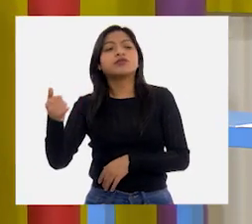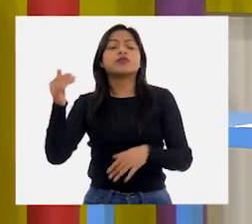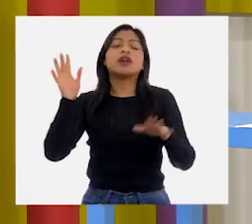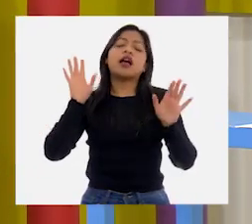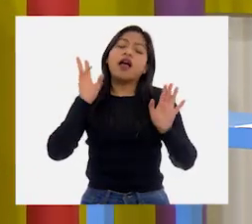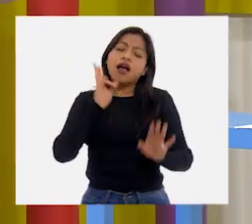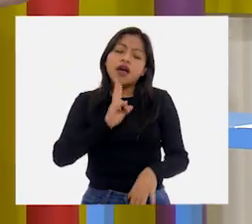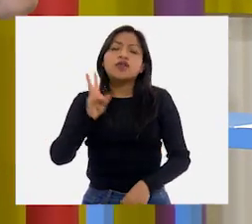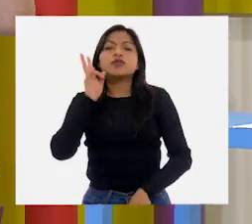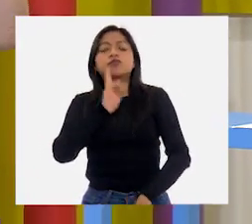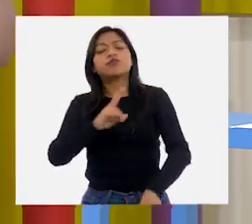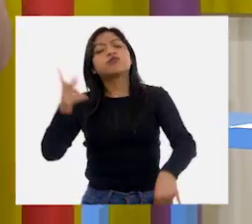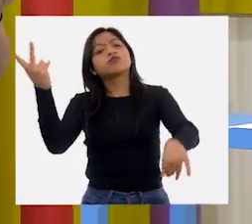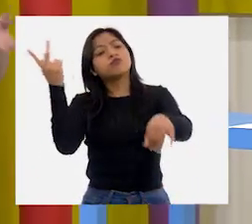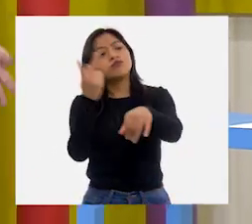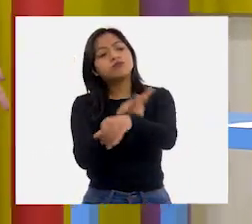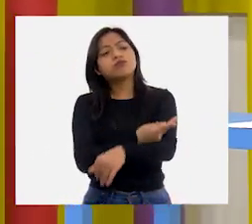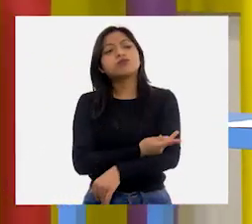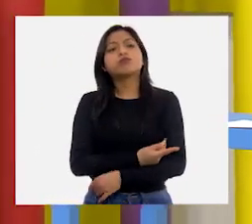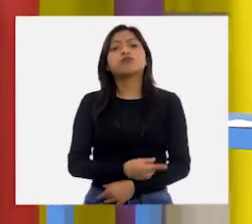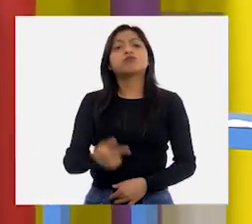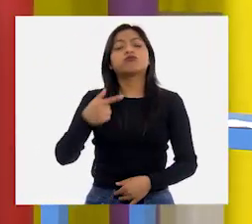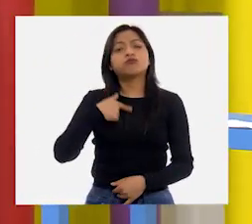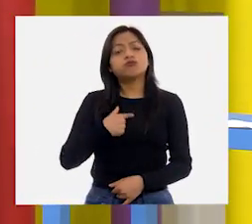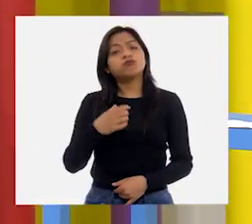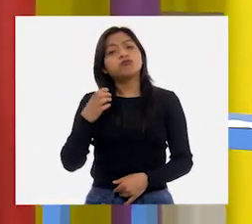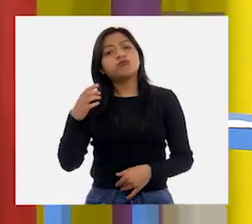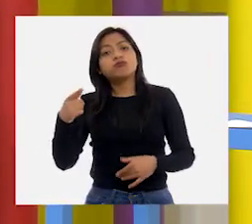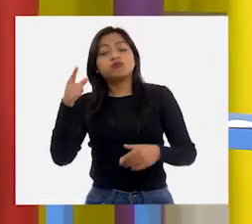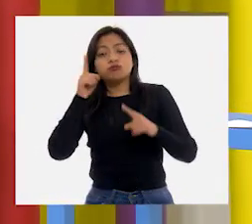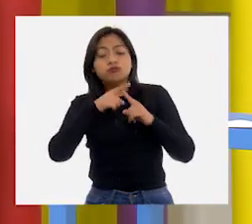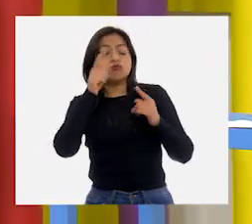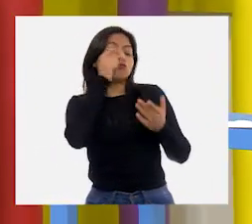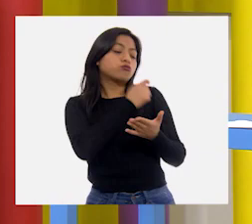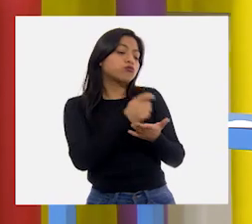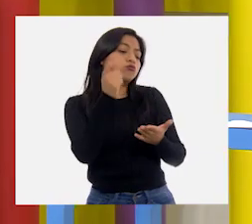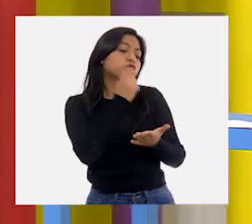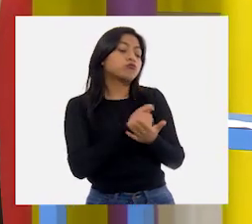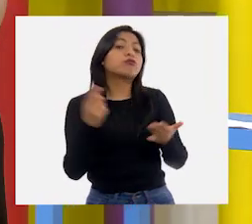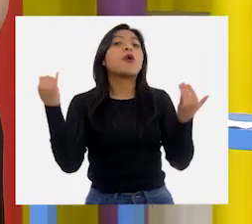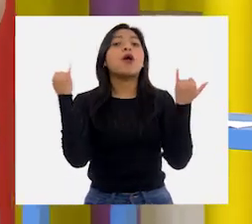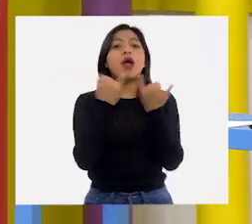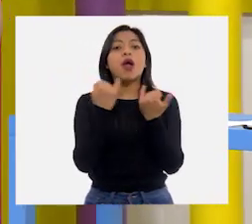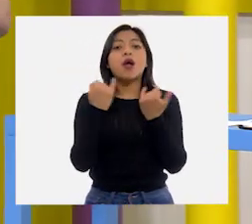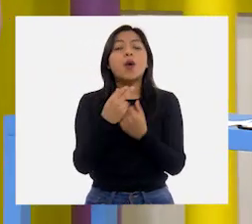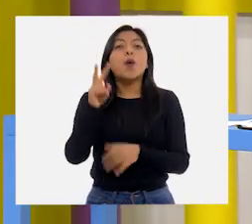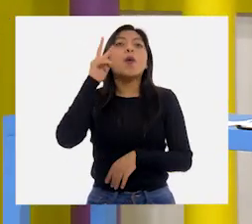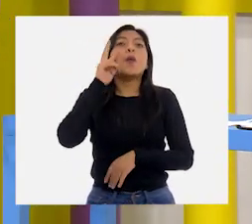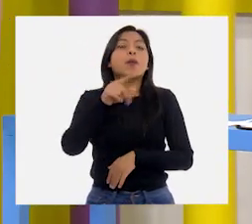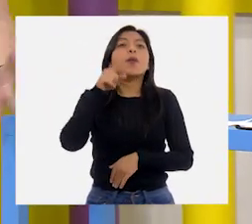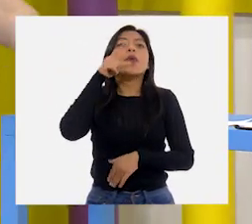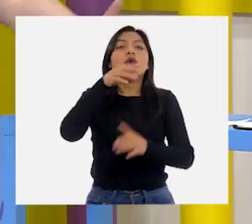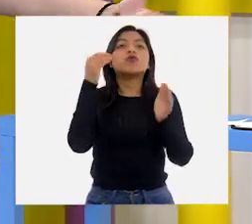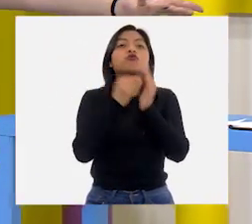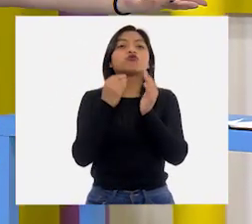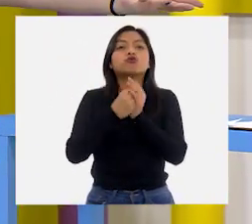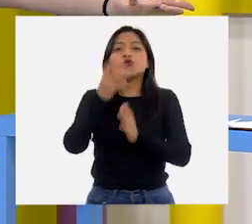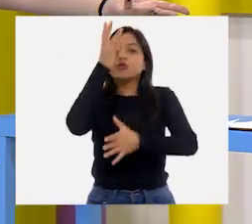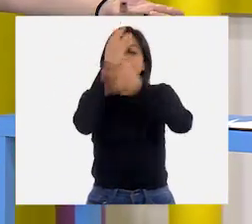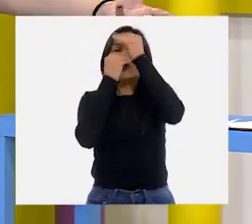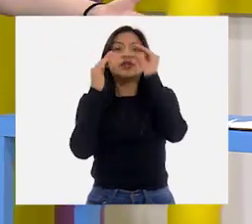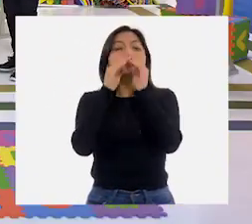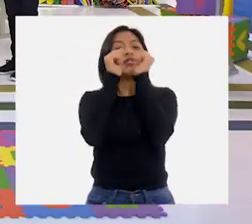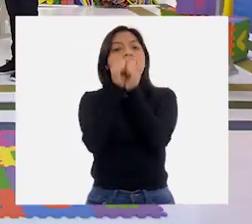veamos qué pasa. Me pondré a hacer mi tarea y a ver las clases de Aprende